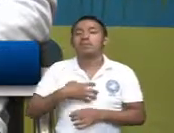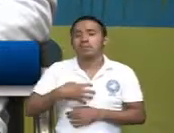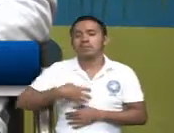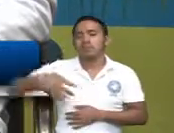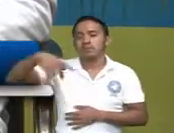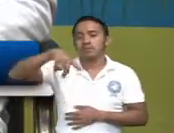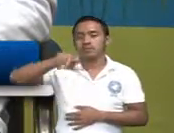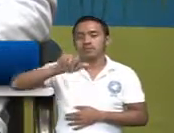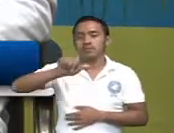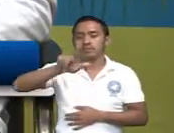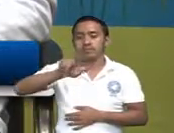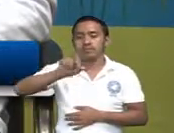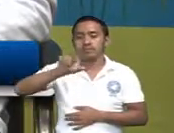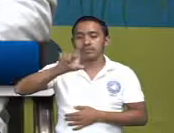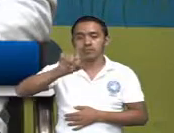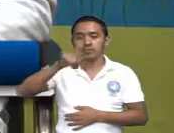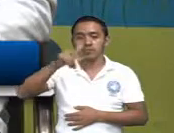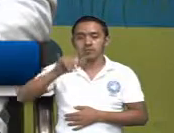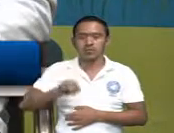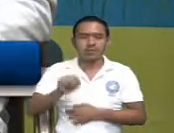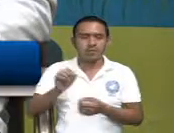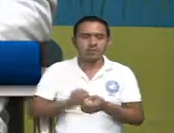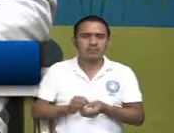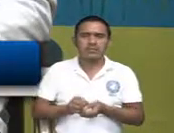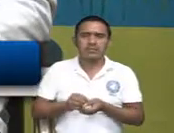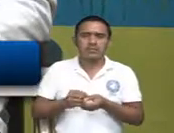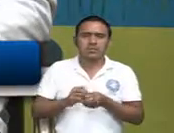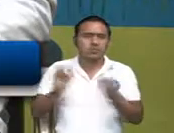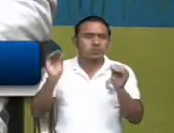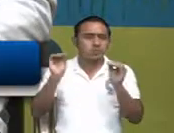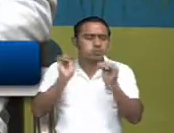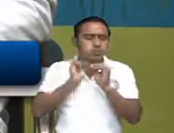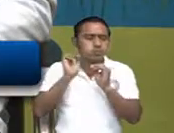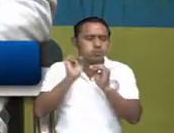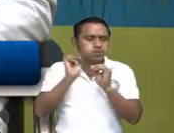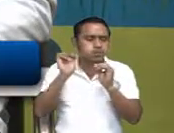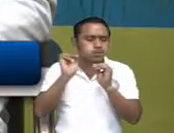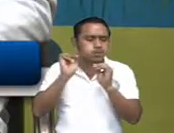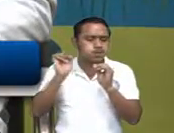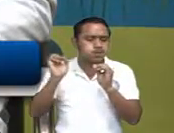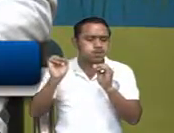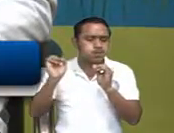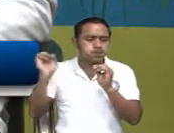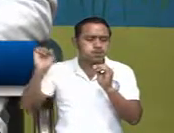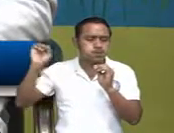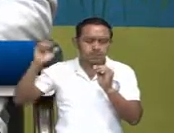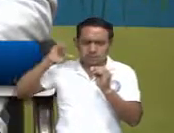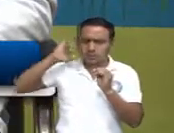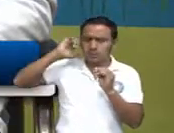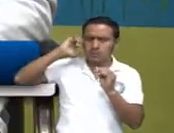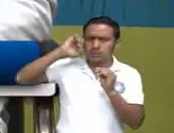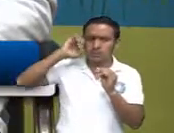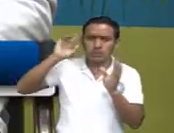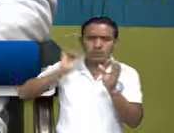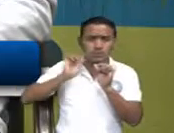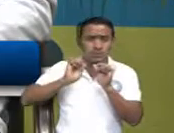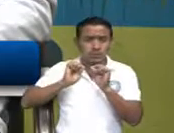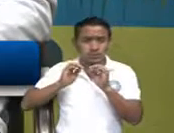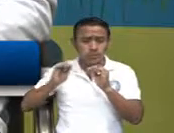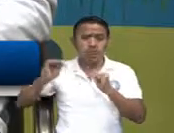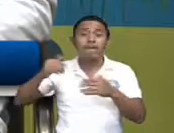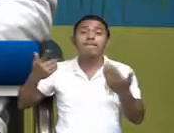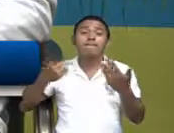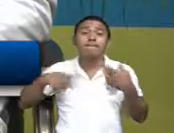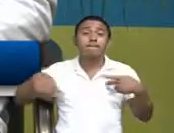que este puede ser tipo chicharra común o un zumbido que se aumenta más en la